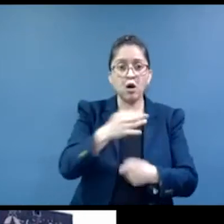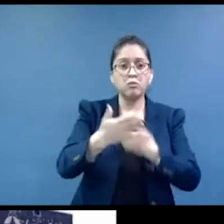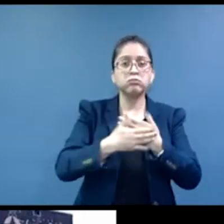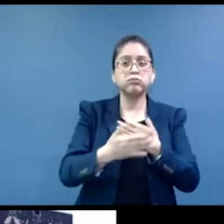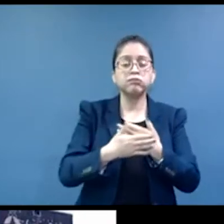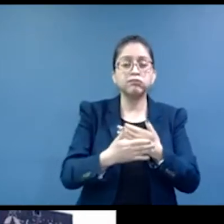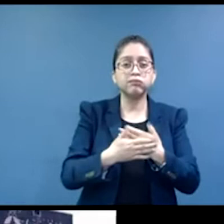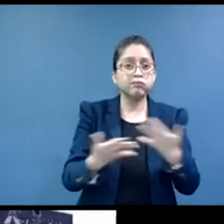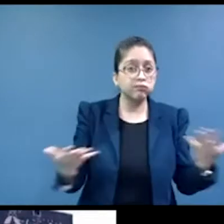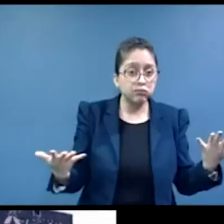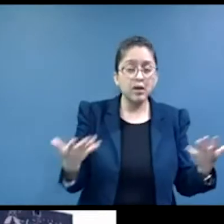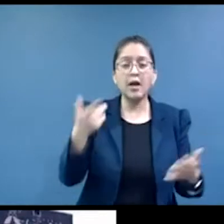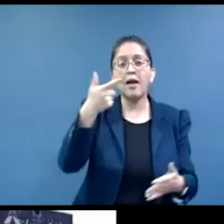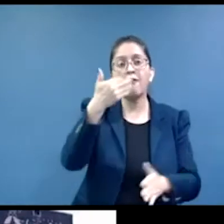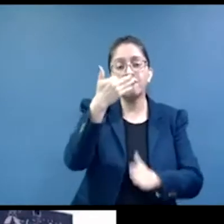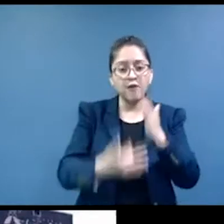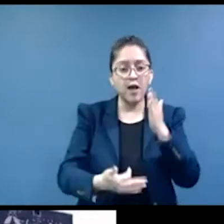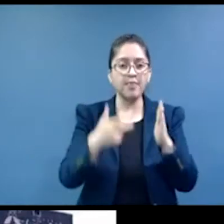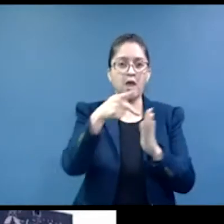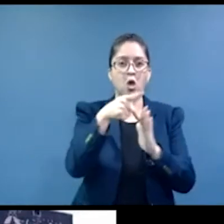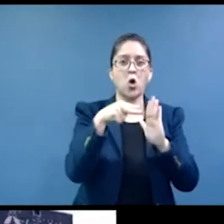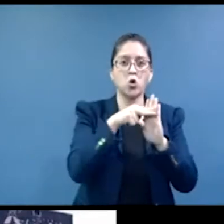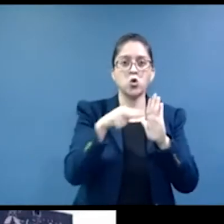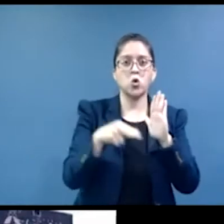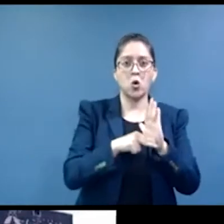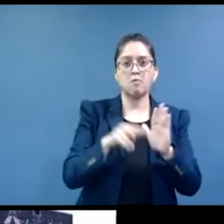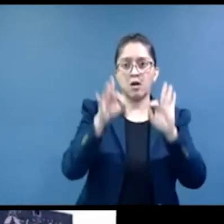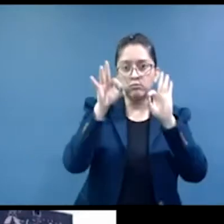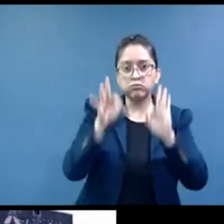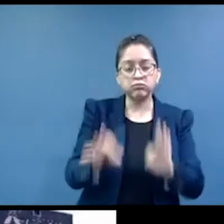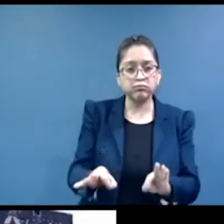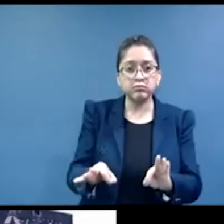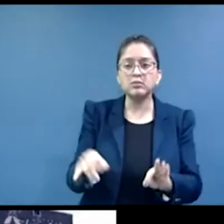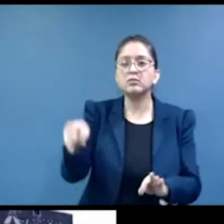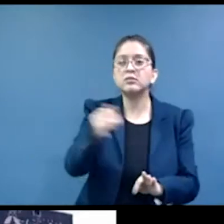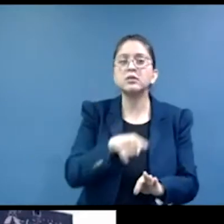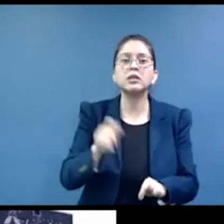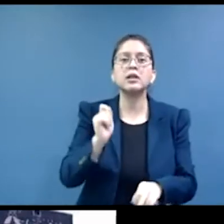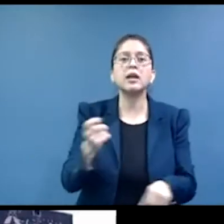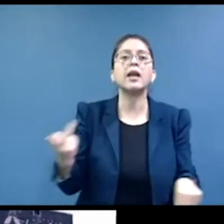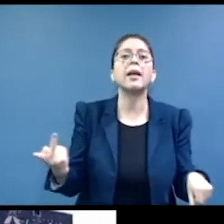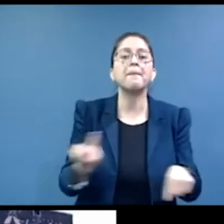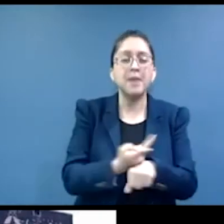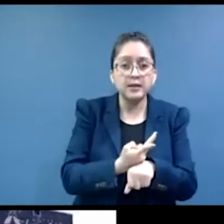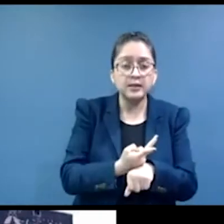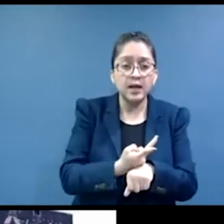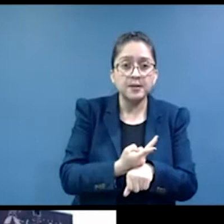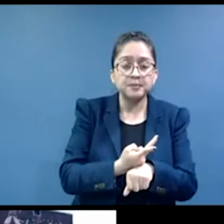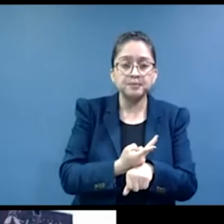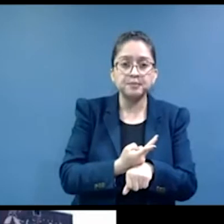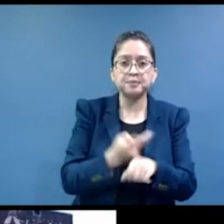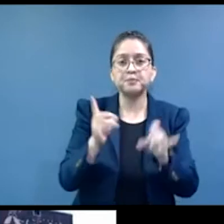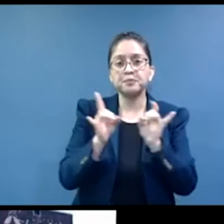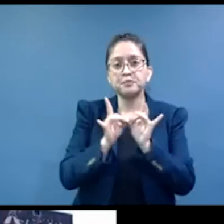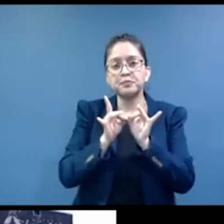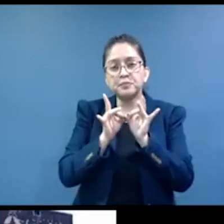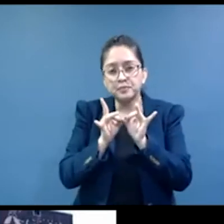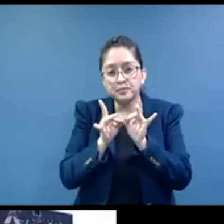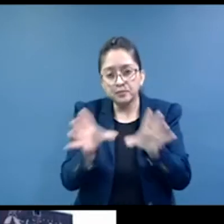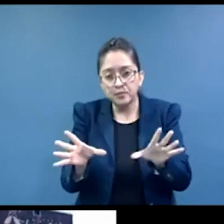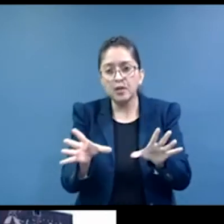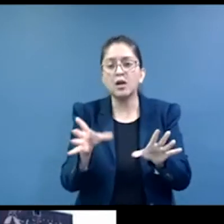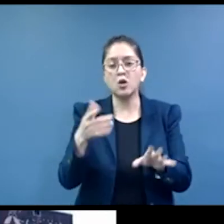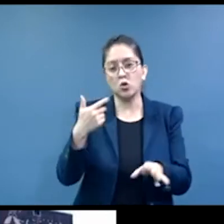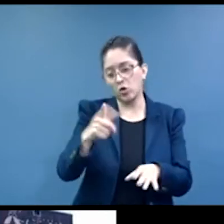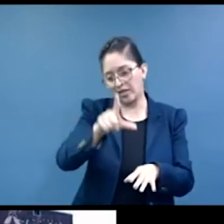esta ausencia de una normatividad general lo que ha ocasionado es también, entre otras cosas, que ahorita abundaré